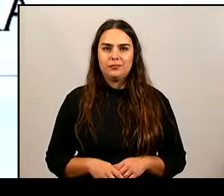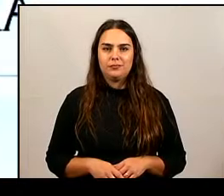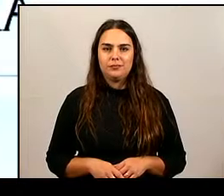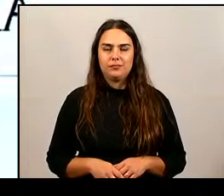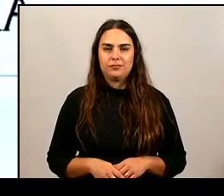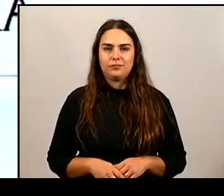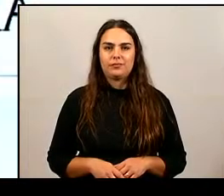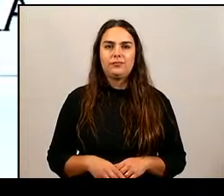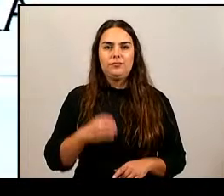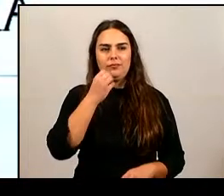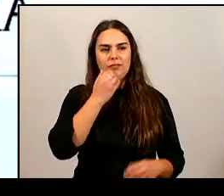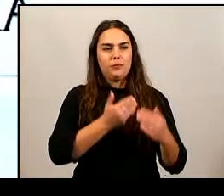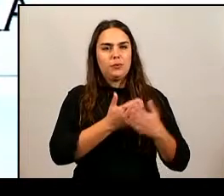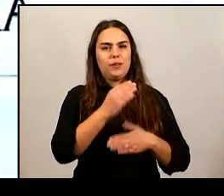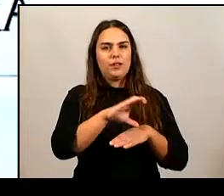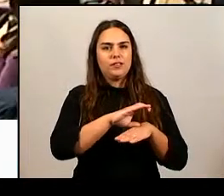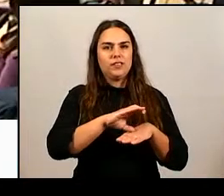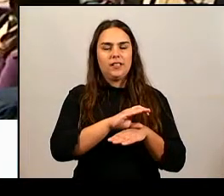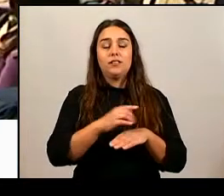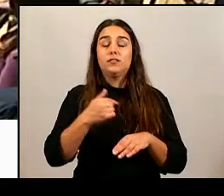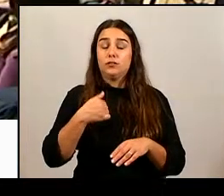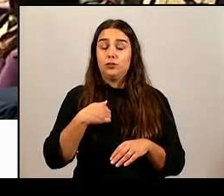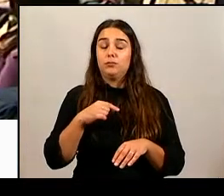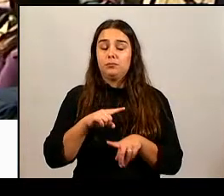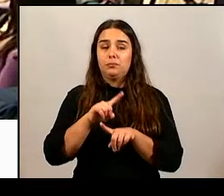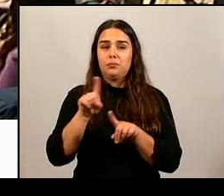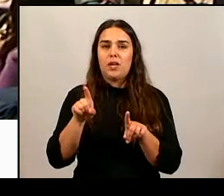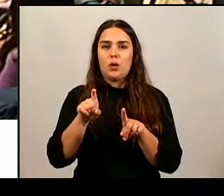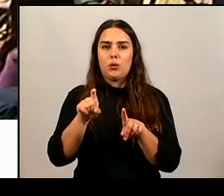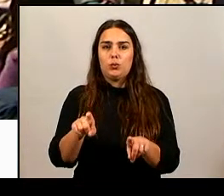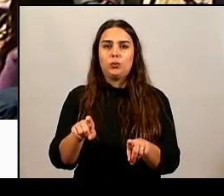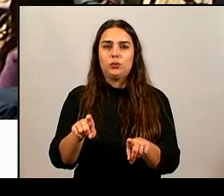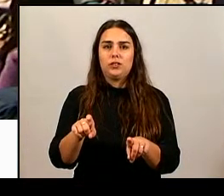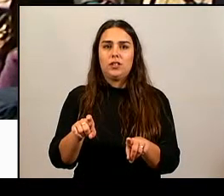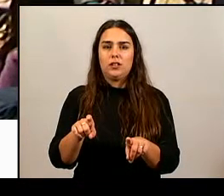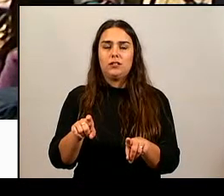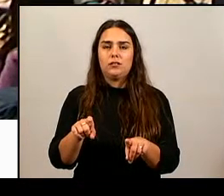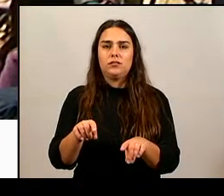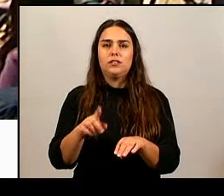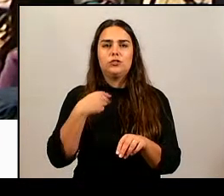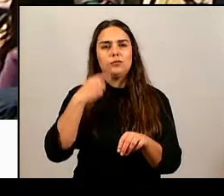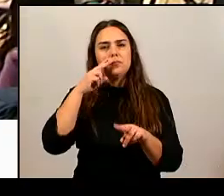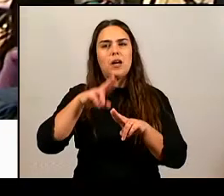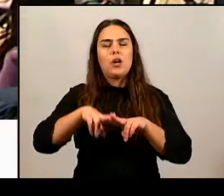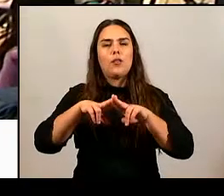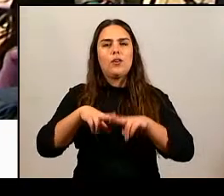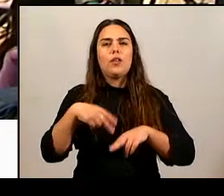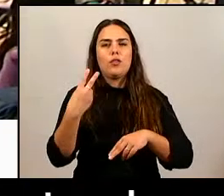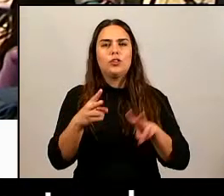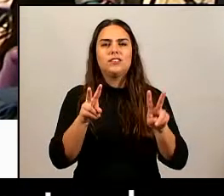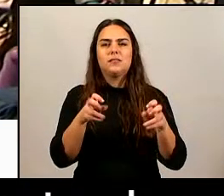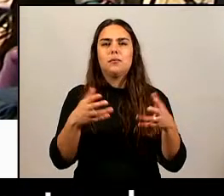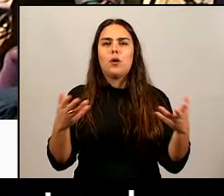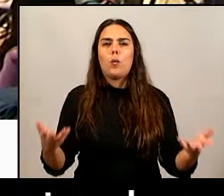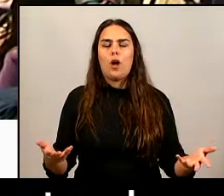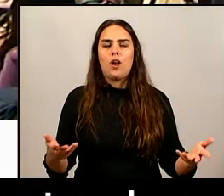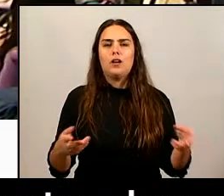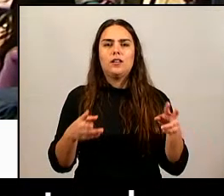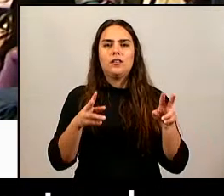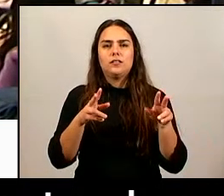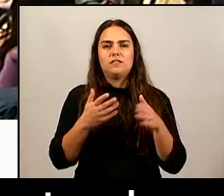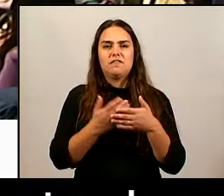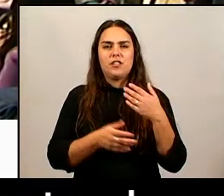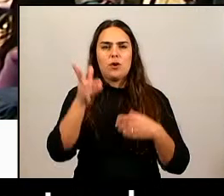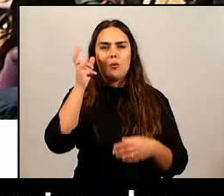Buenos días, consejera. Buenos días. Yo quería pedir a la Junta 2 valoraciones, una acerca de las actuaciones que se anunciaron ayer